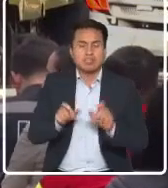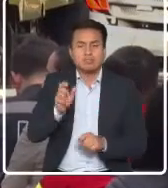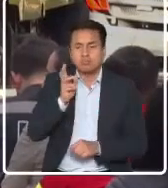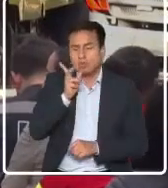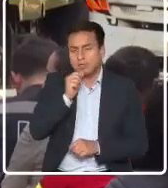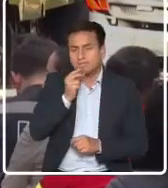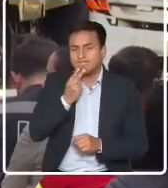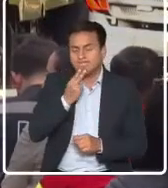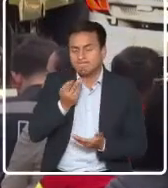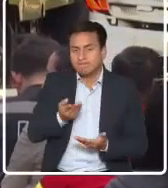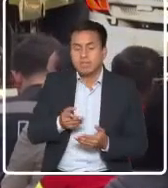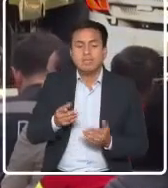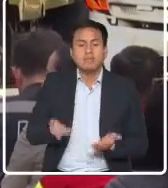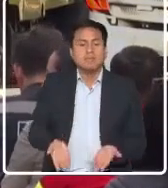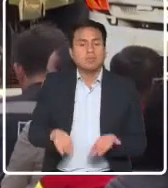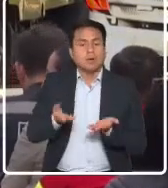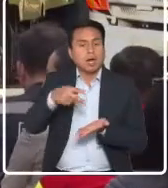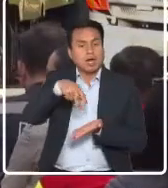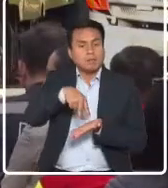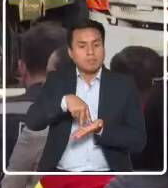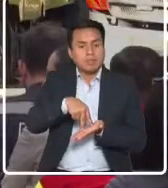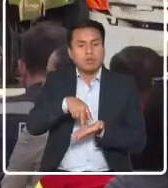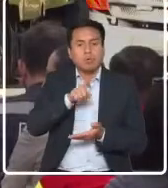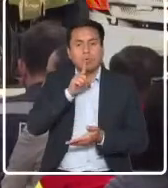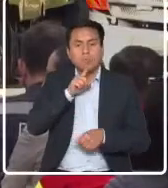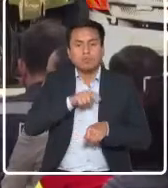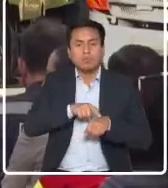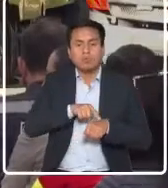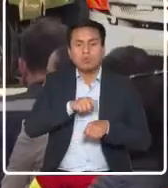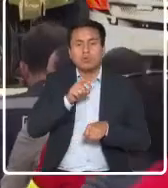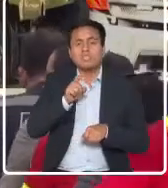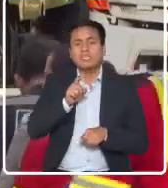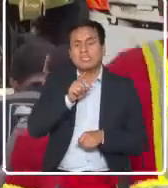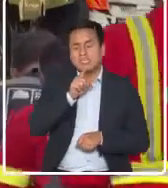están, les invitamos a ponerse de pie para un minuto de silencio.